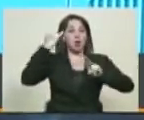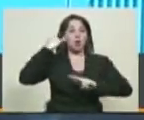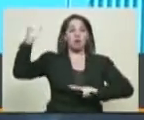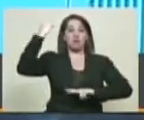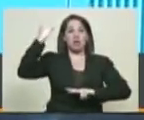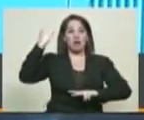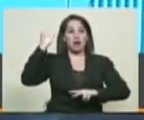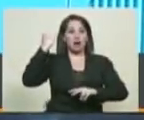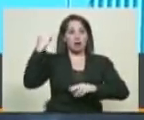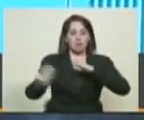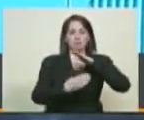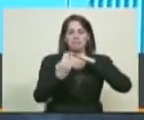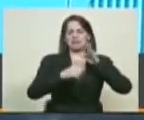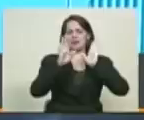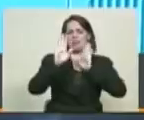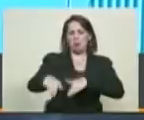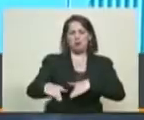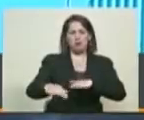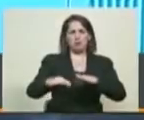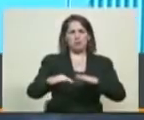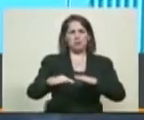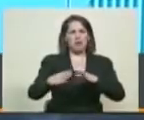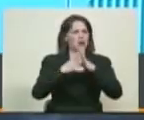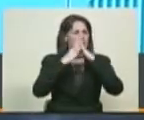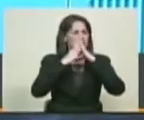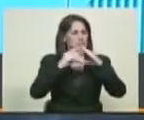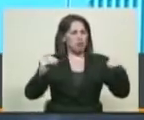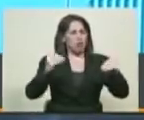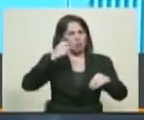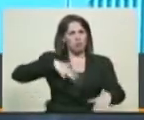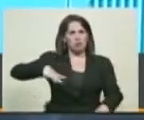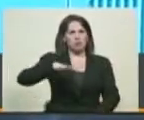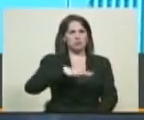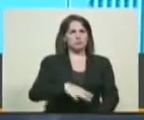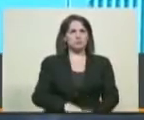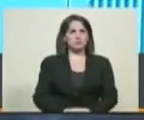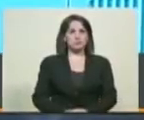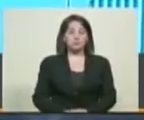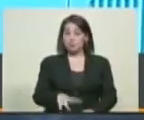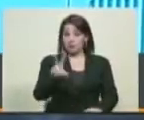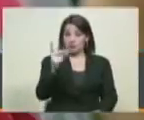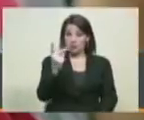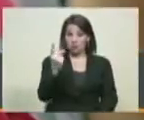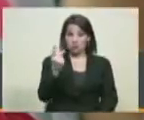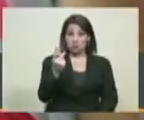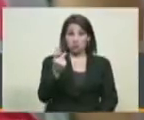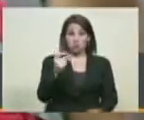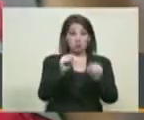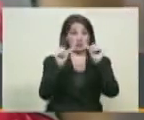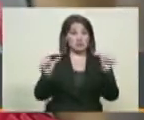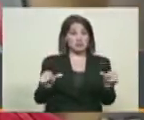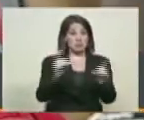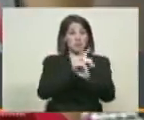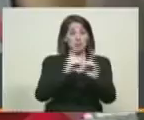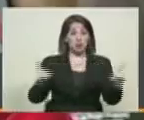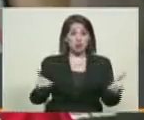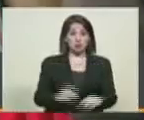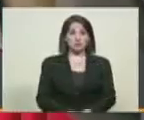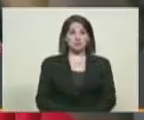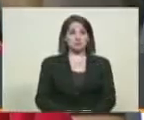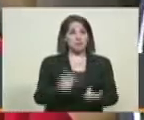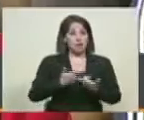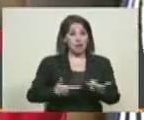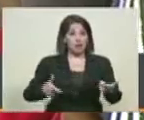de base, sólidas organizaciones de base. En segundo lugar, porque tenemos un sistema democrático,